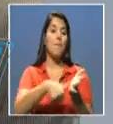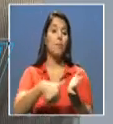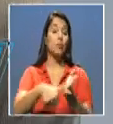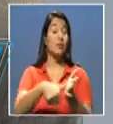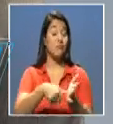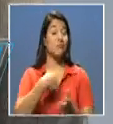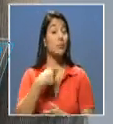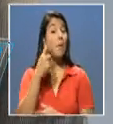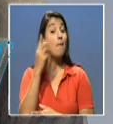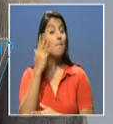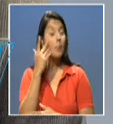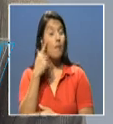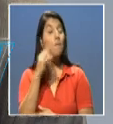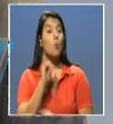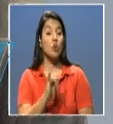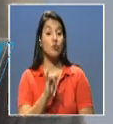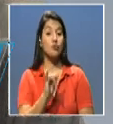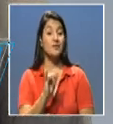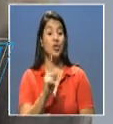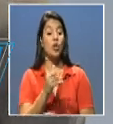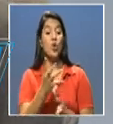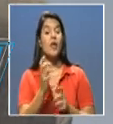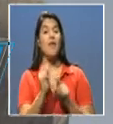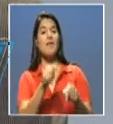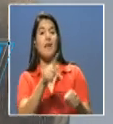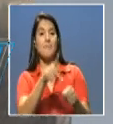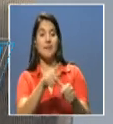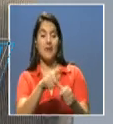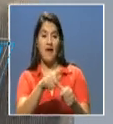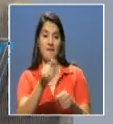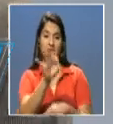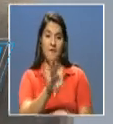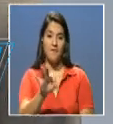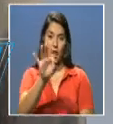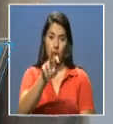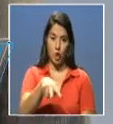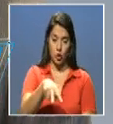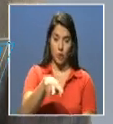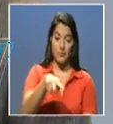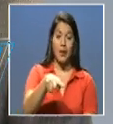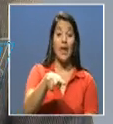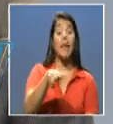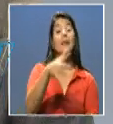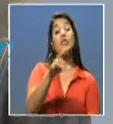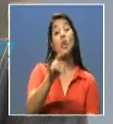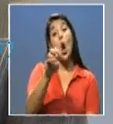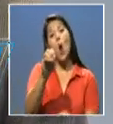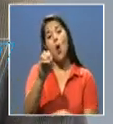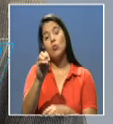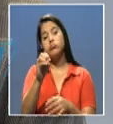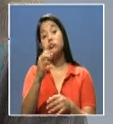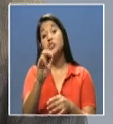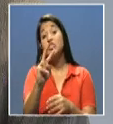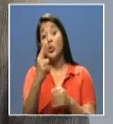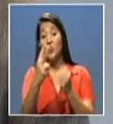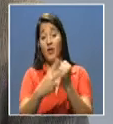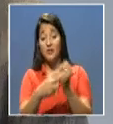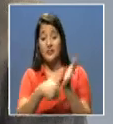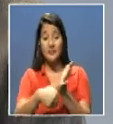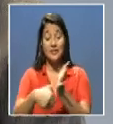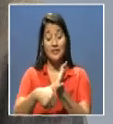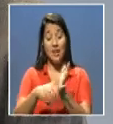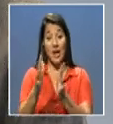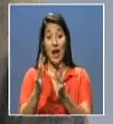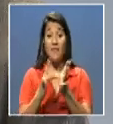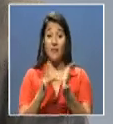próximas elecciones de febrero y si vamos a segunda ronda en abril. Y eso al final de cuentas es la respuesta de